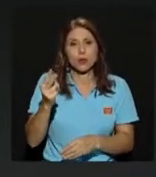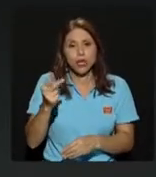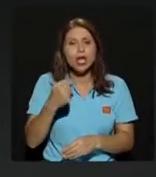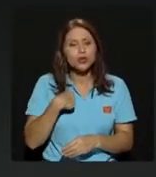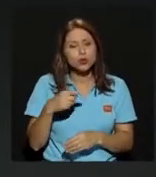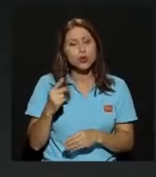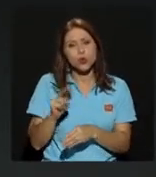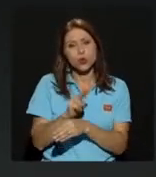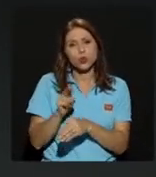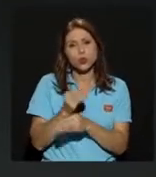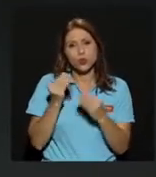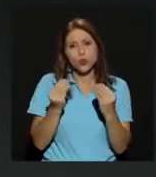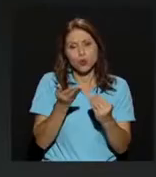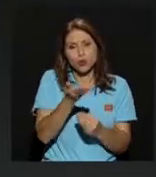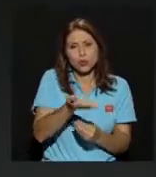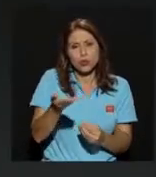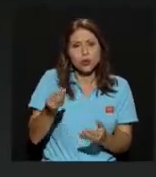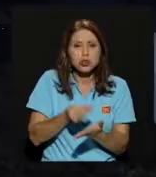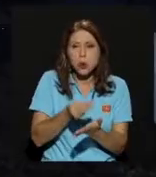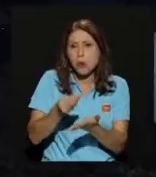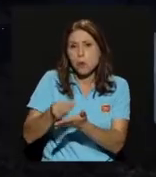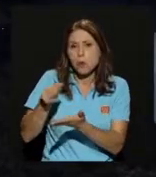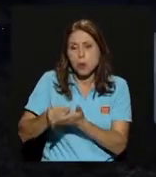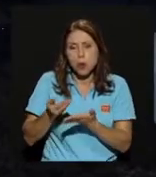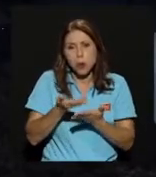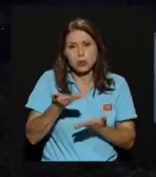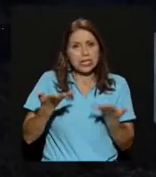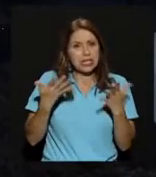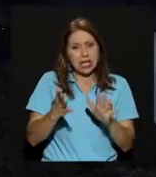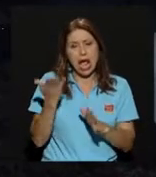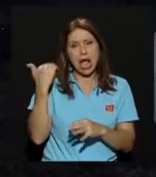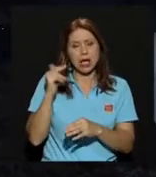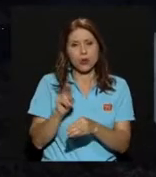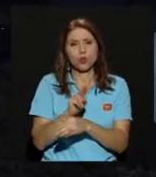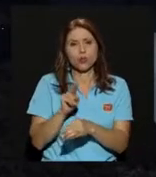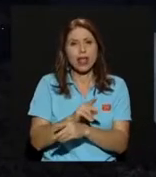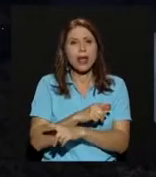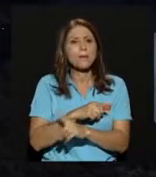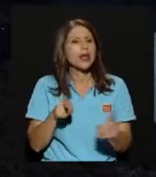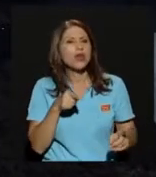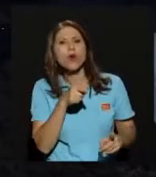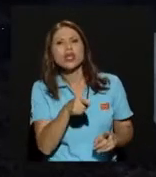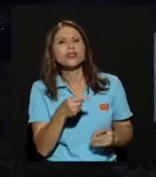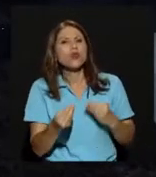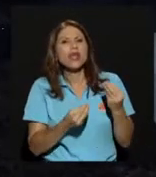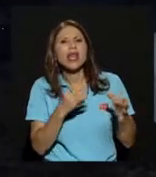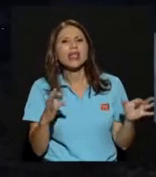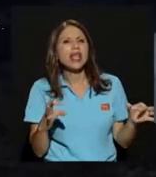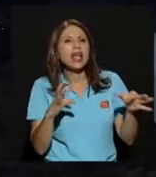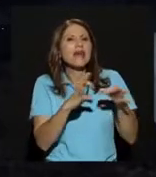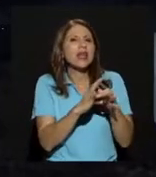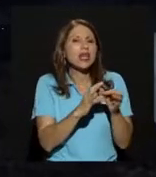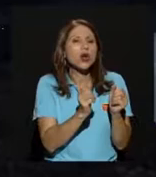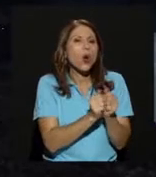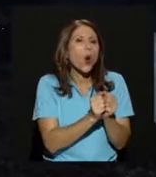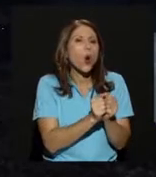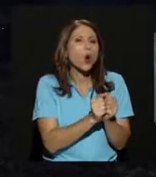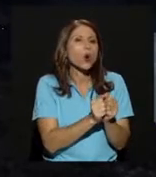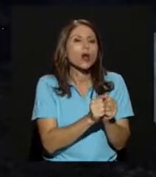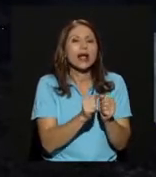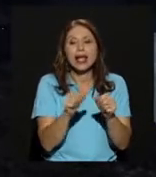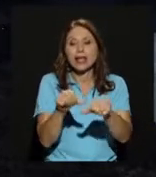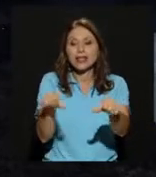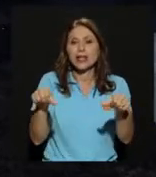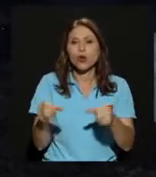el mercado de segunda mano hay muchos compro pero qué tiene que ver eso con alguien que no es el consumidor sino que es el sector